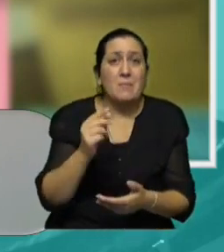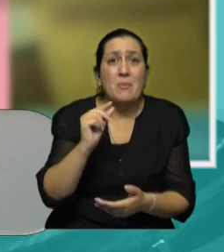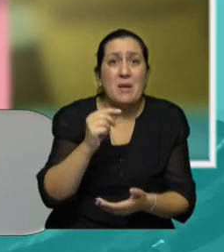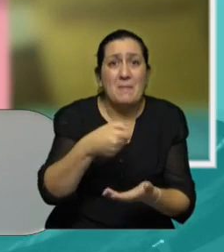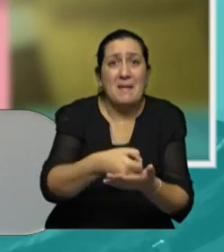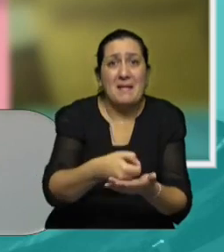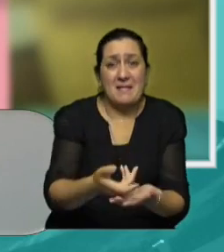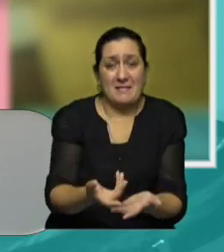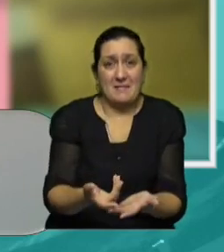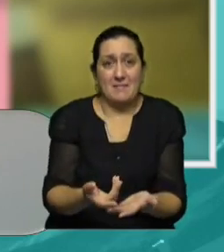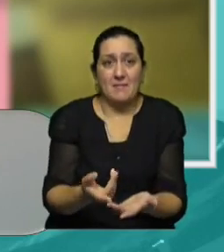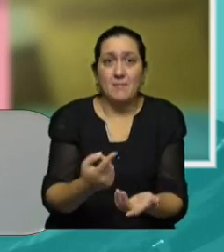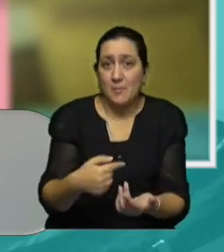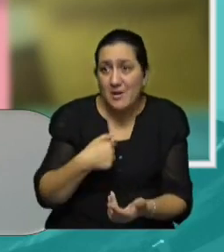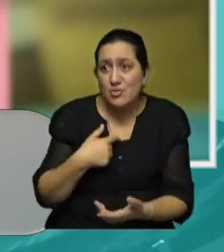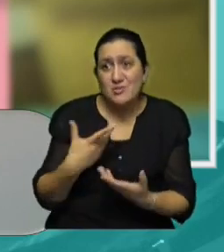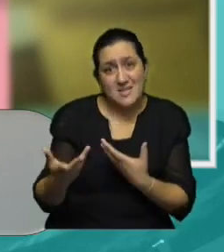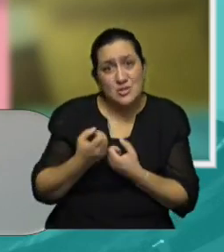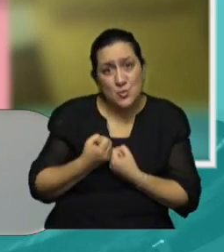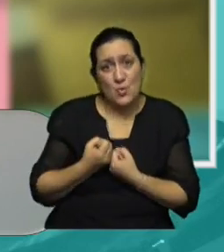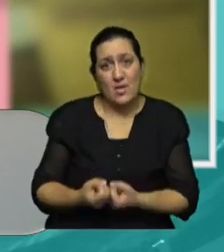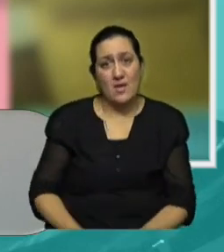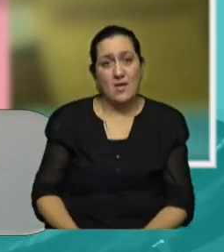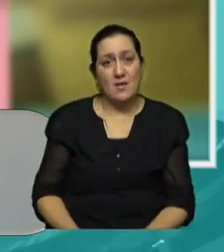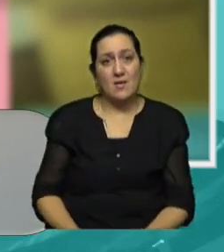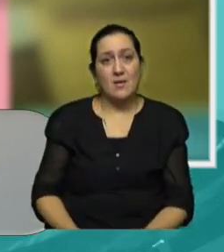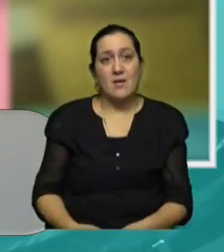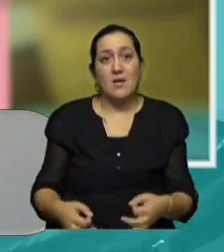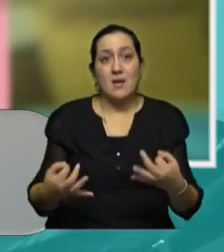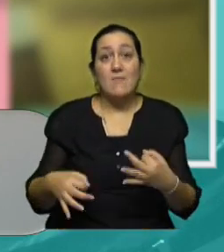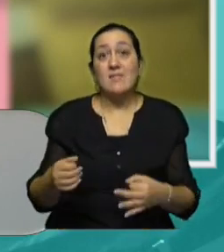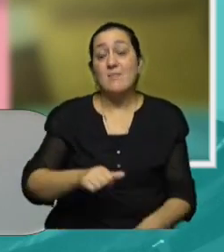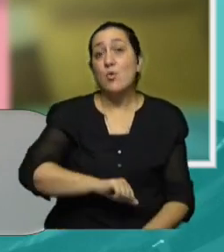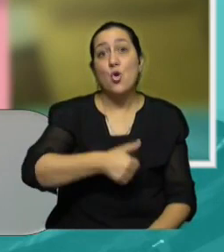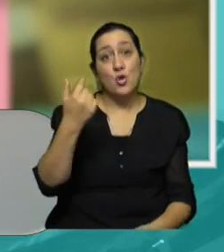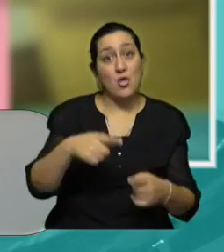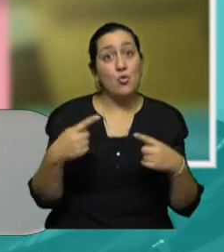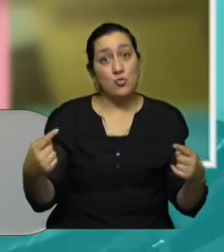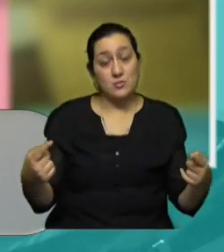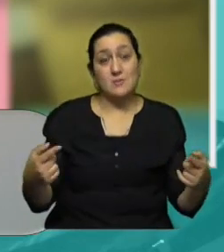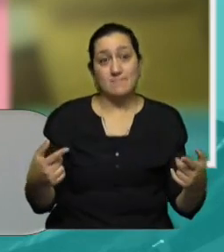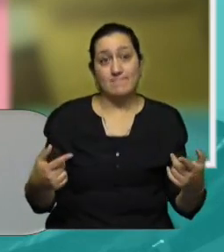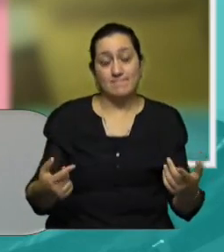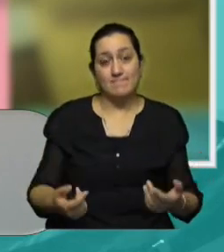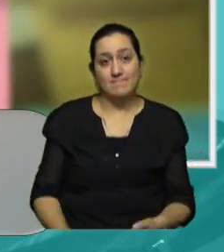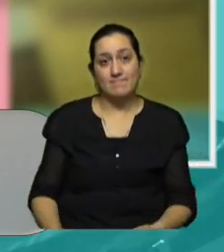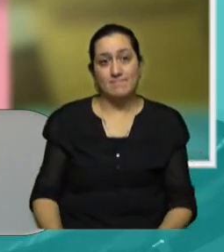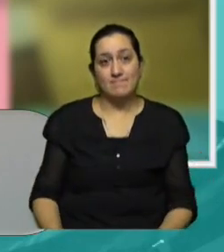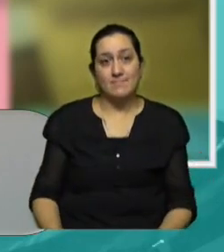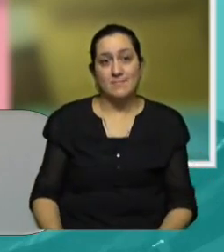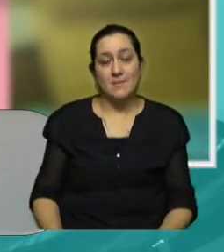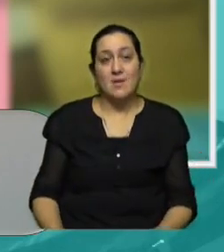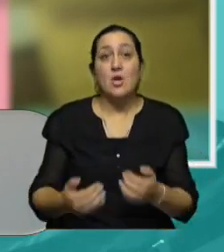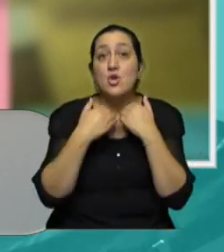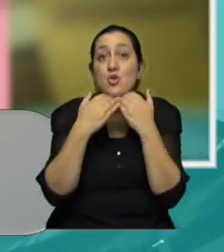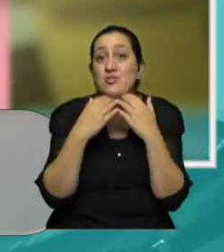Es tremenda ayuda y está. Y la verdad, hemos logrado cosas que. O sea, no sé qué esperábamos,